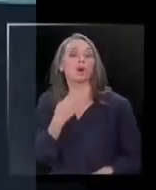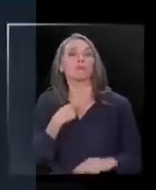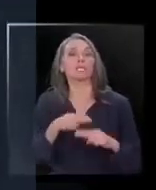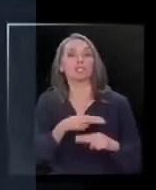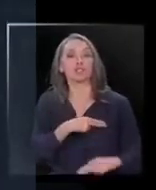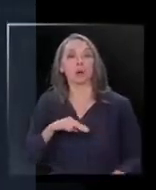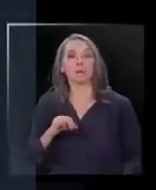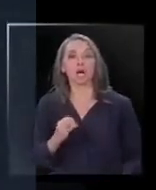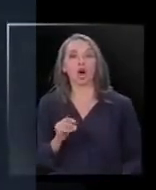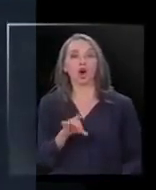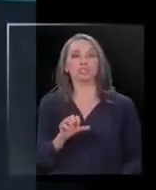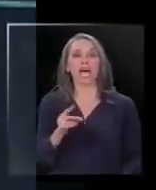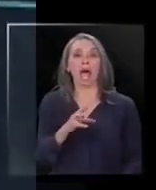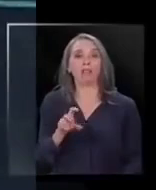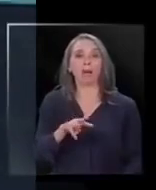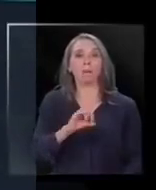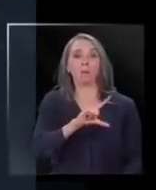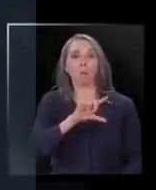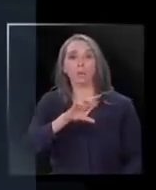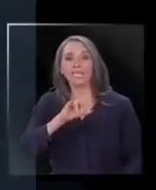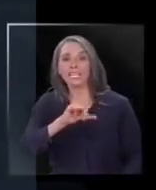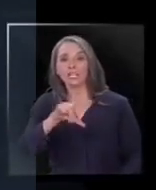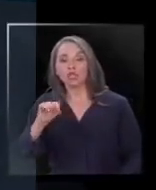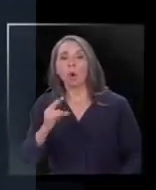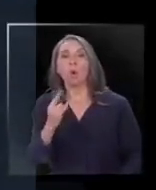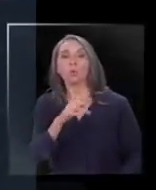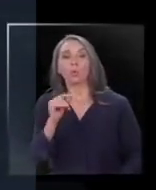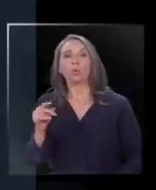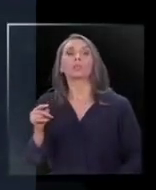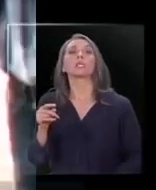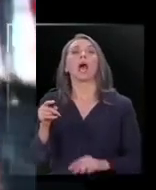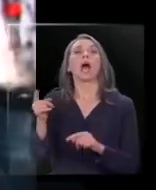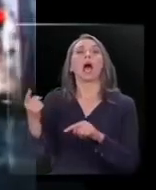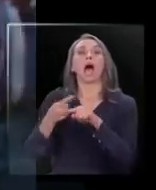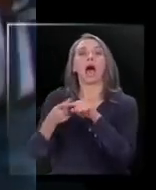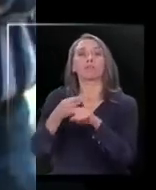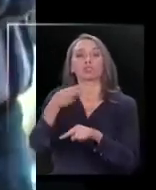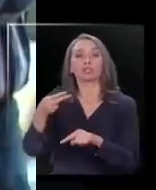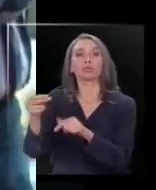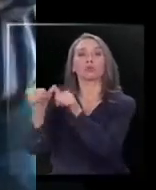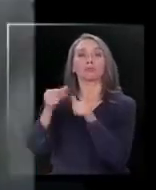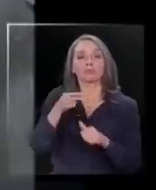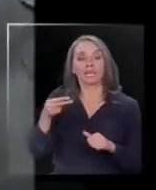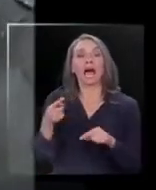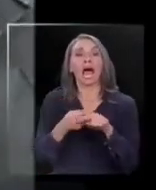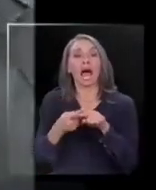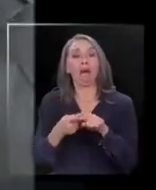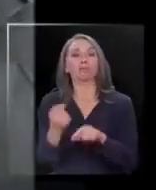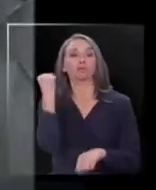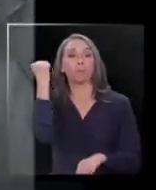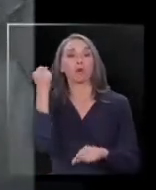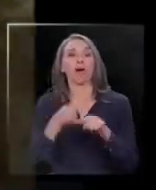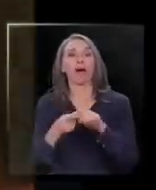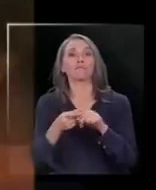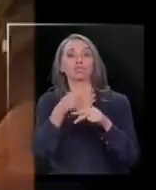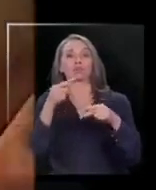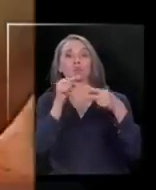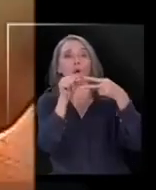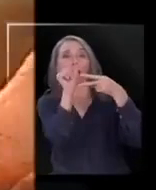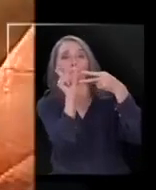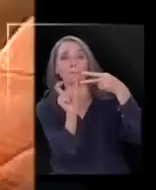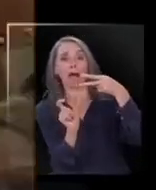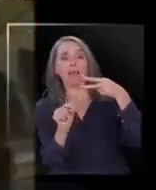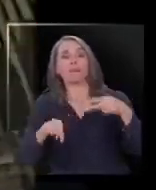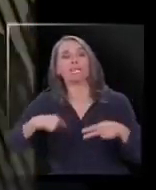Murillo Urrutia. Yo sufrí acoso sexual e intentos de abuso sexual. Abuso de poder y abuso sexual son palabras que hoy